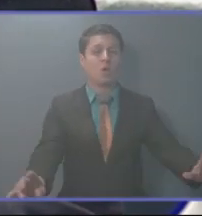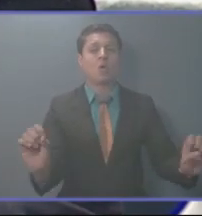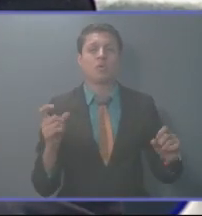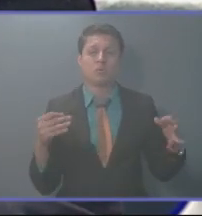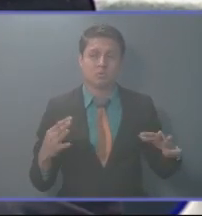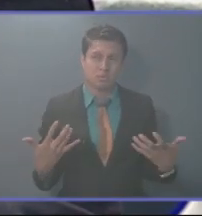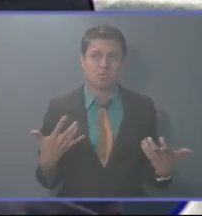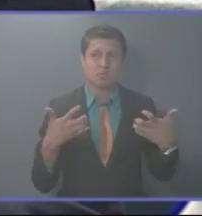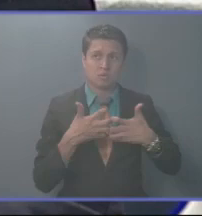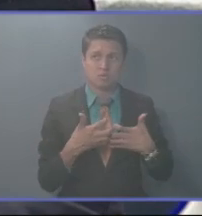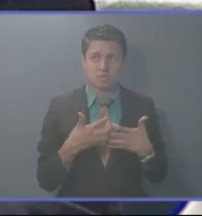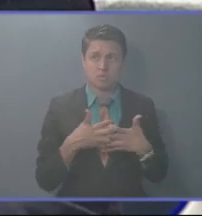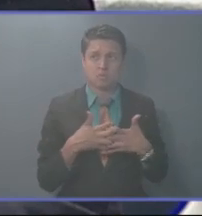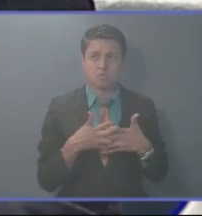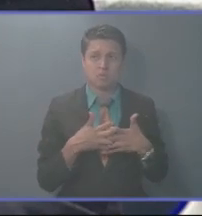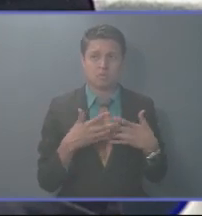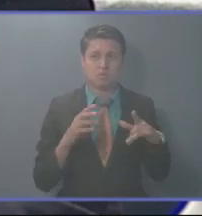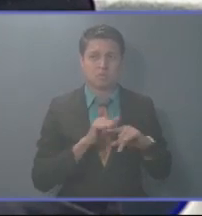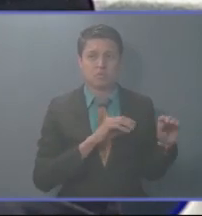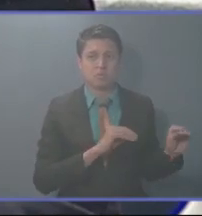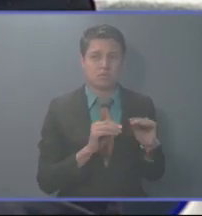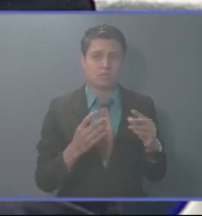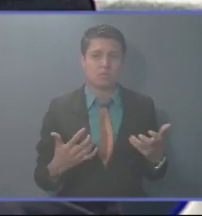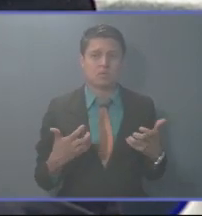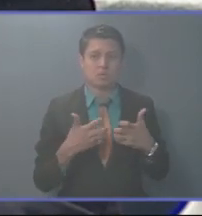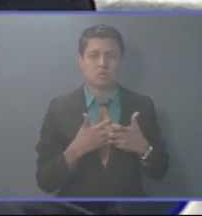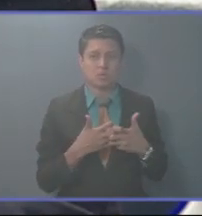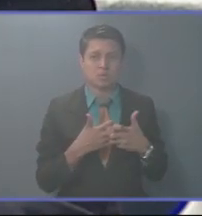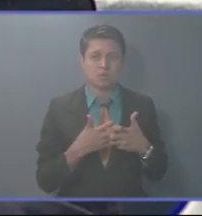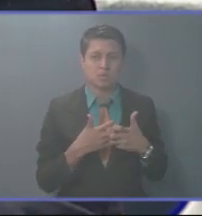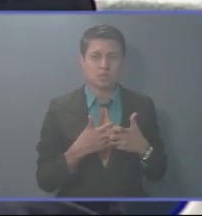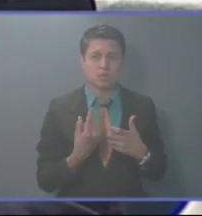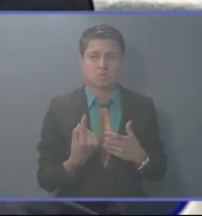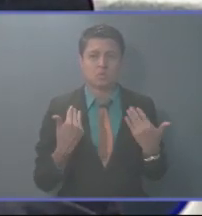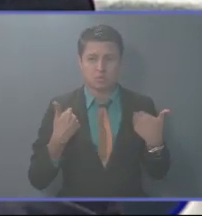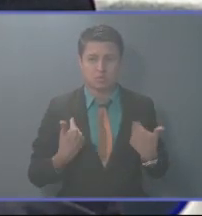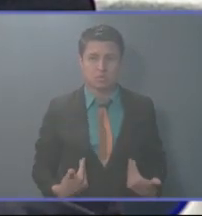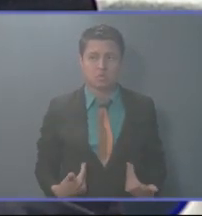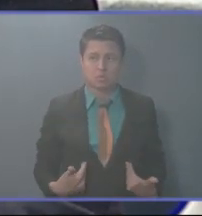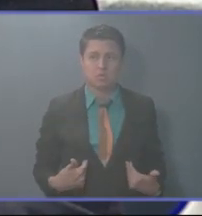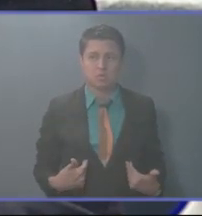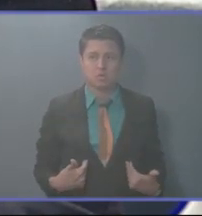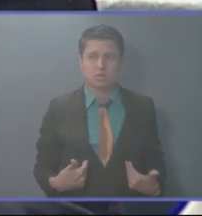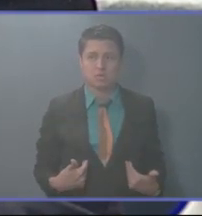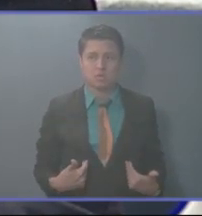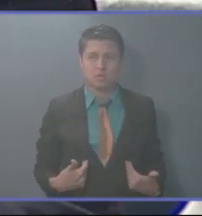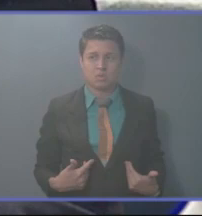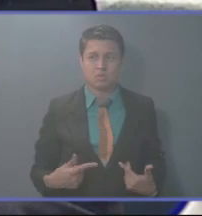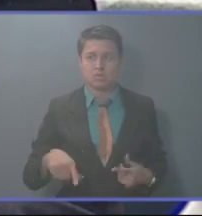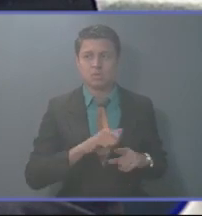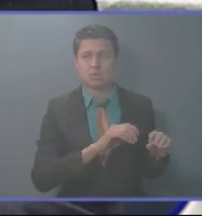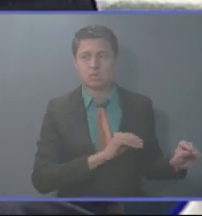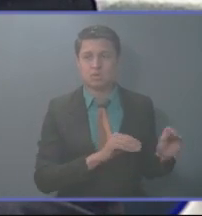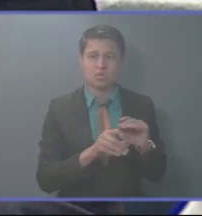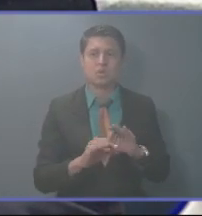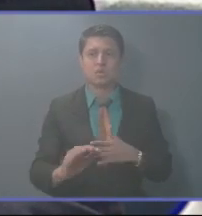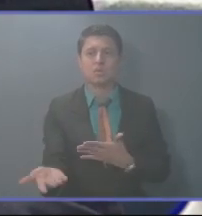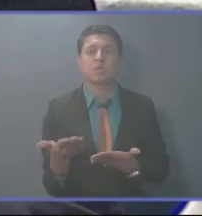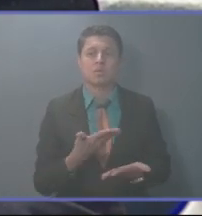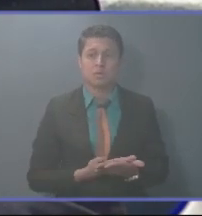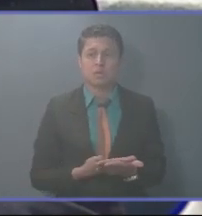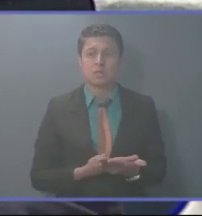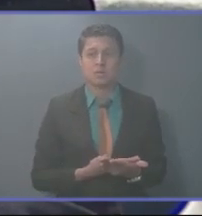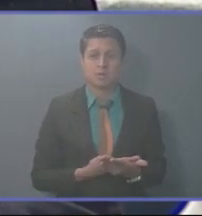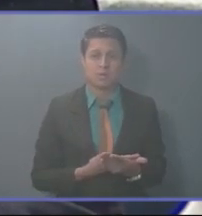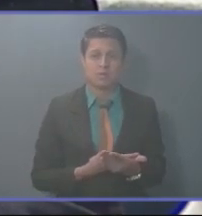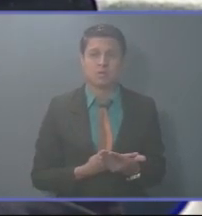internacionales de derechos humanos, tipificado como crimen de lesa humanidad o una violación grave de derecho internacional humanitario y marcado como